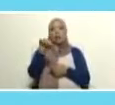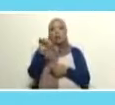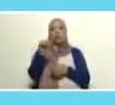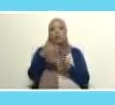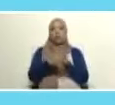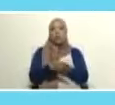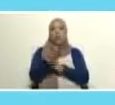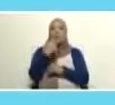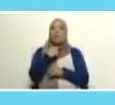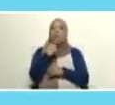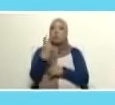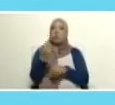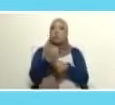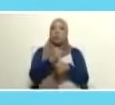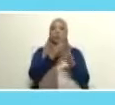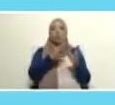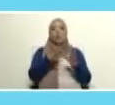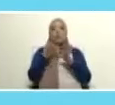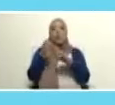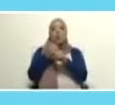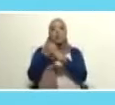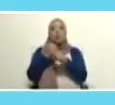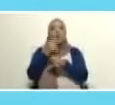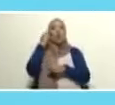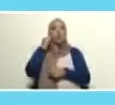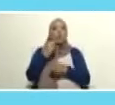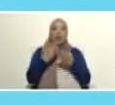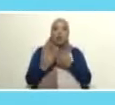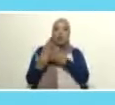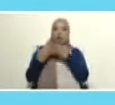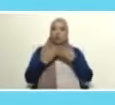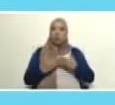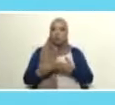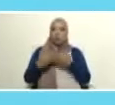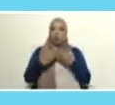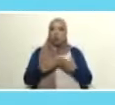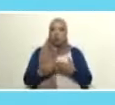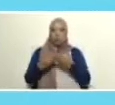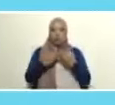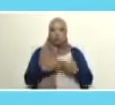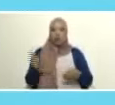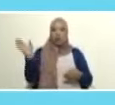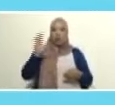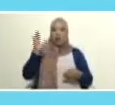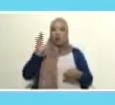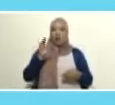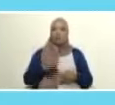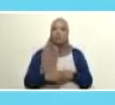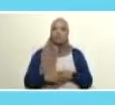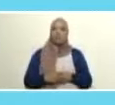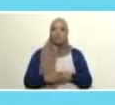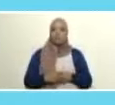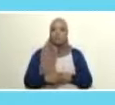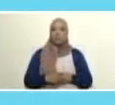y voceros de la Organización Bolivariana de Estudiantes. ¡Adelante, Caracas!